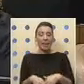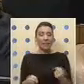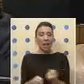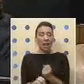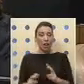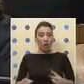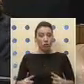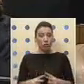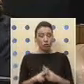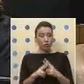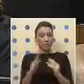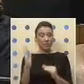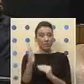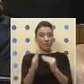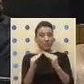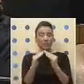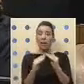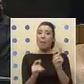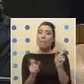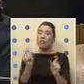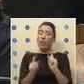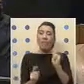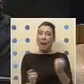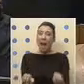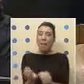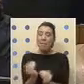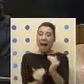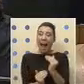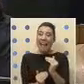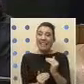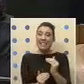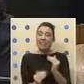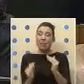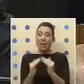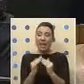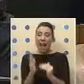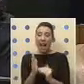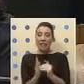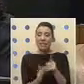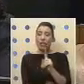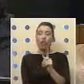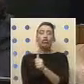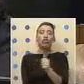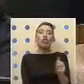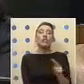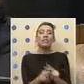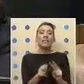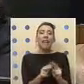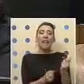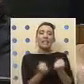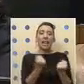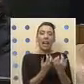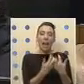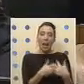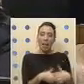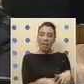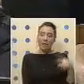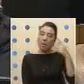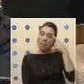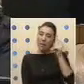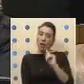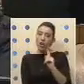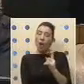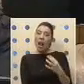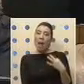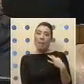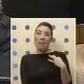No es que la gente vaya a pagar más por su vivienda, esto solamente se le aplica a las empresas, pero no al